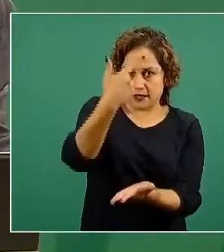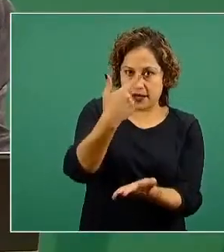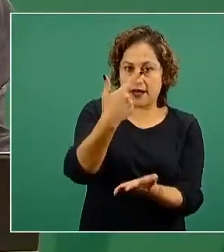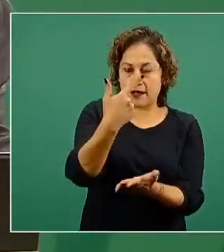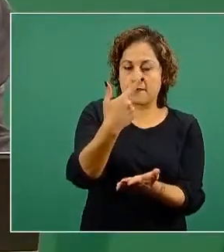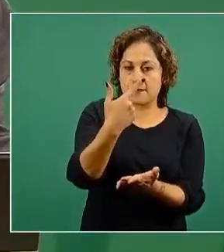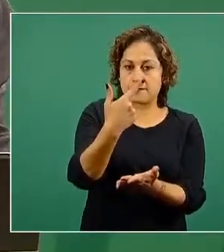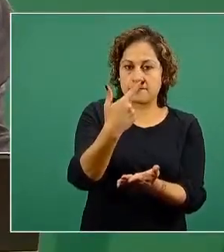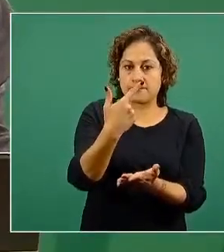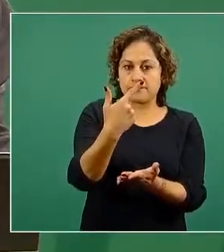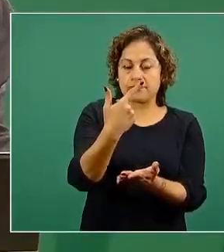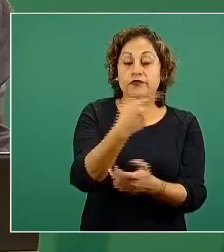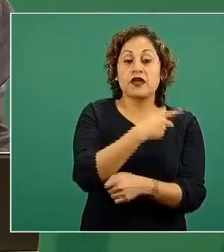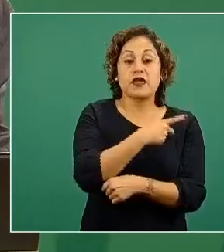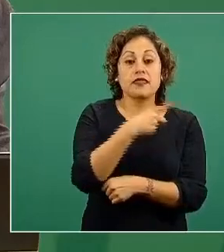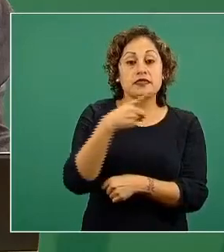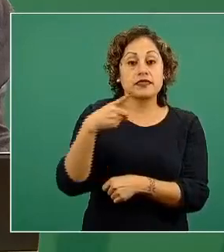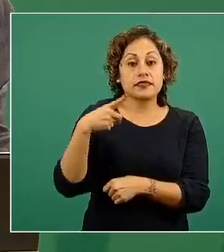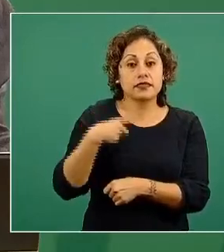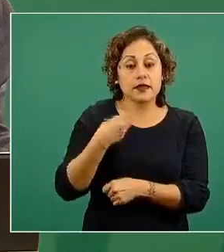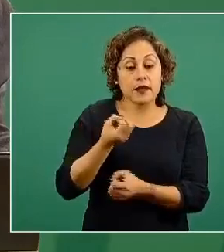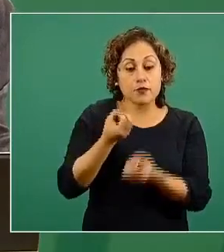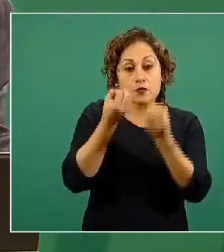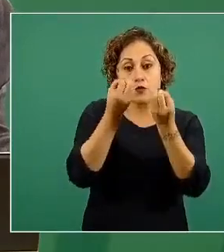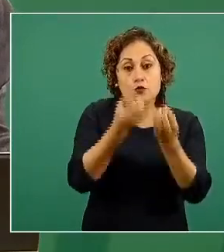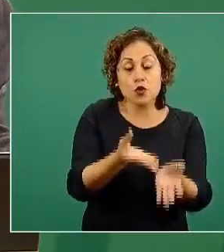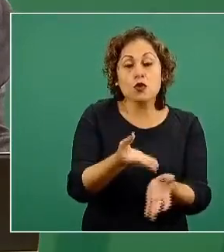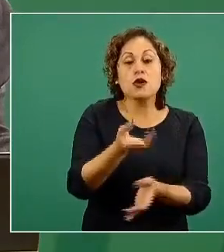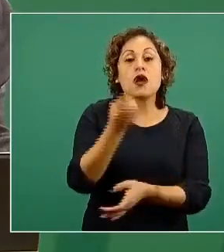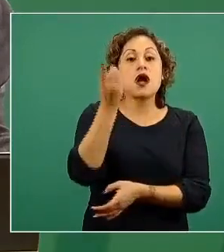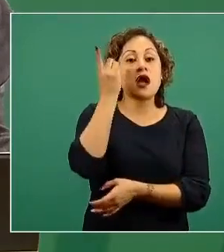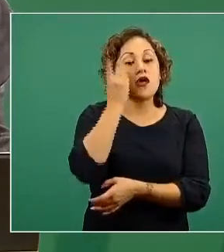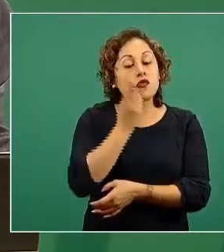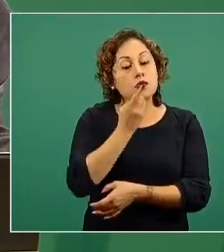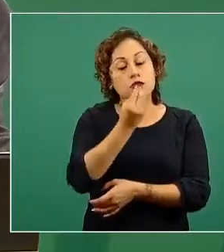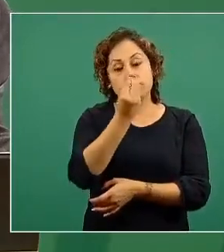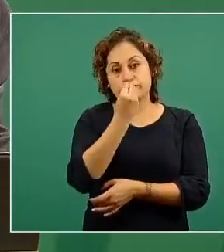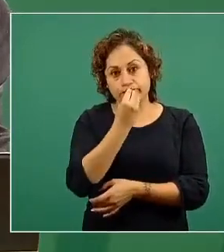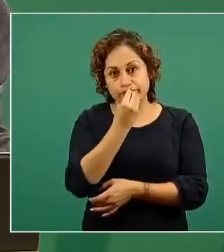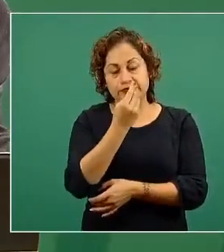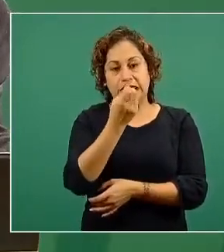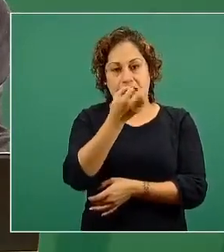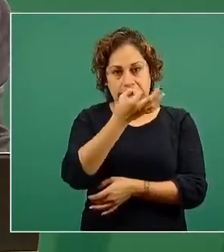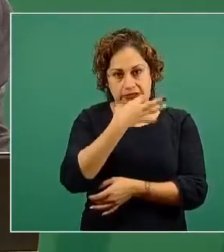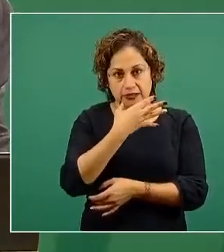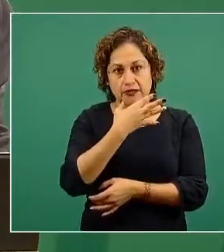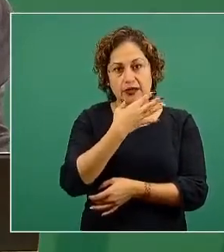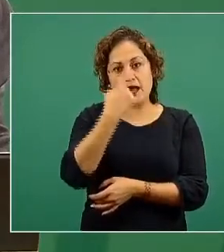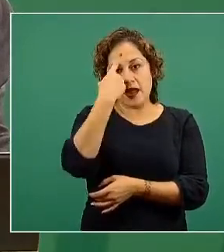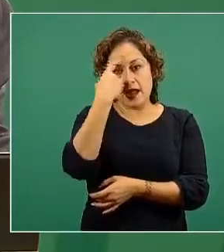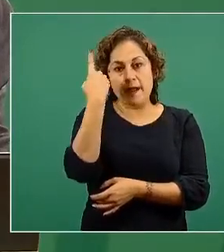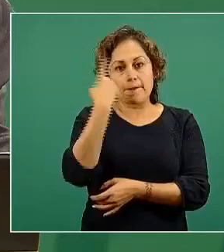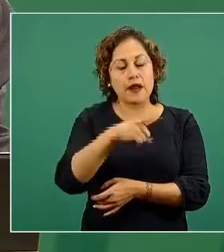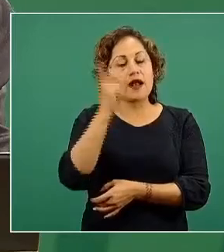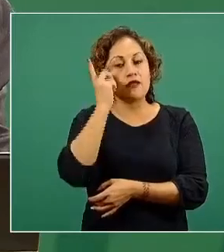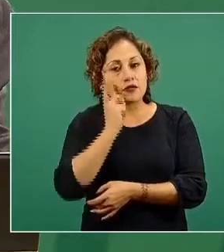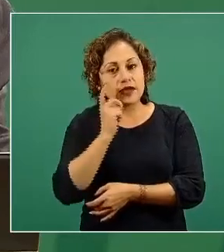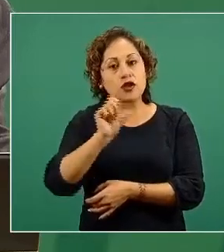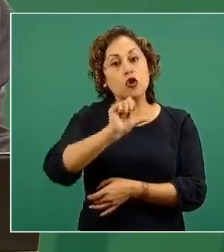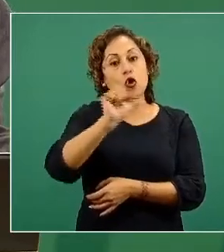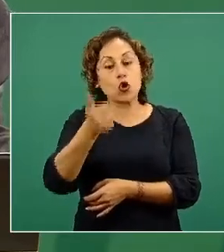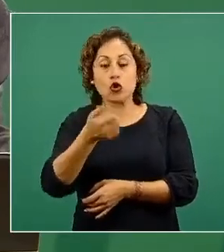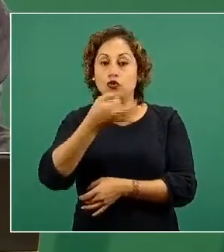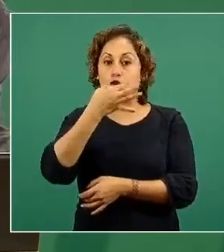manejar tanto el componente de sedación, el de analgesia y de relajación. Y en los 3 grupos de